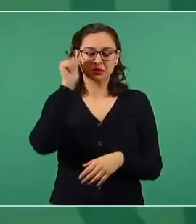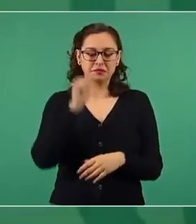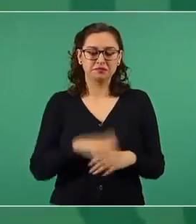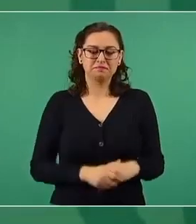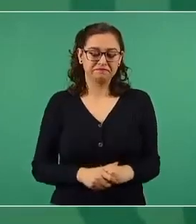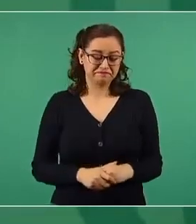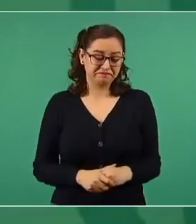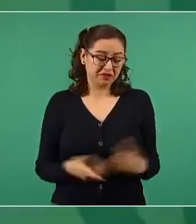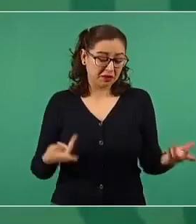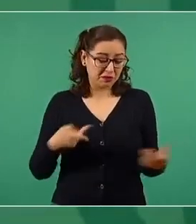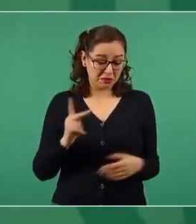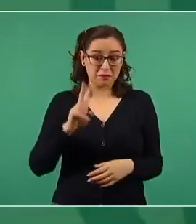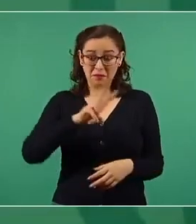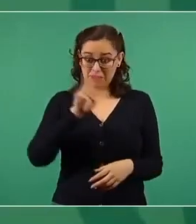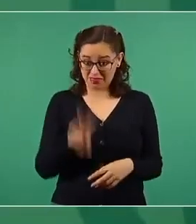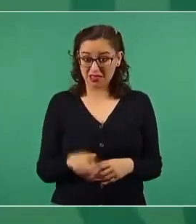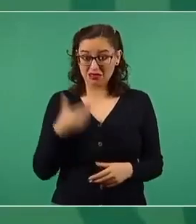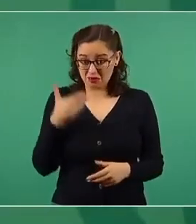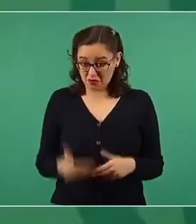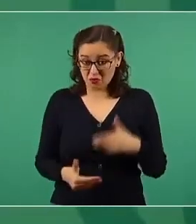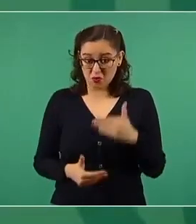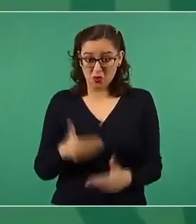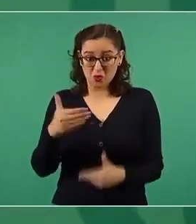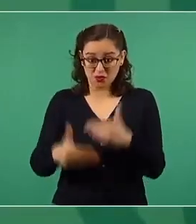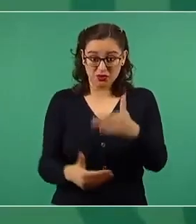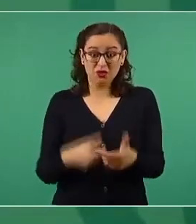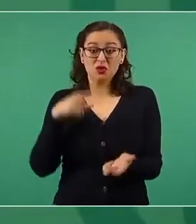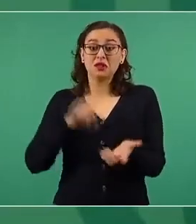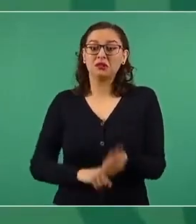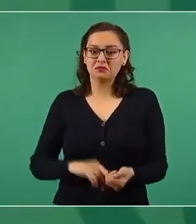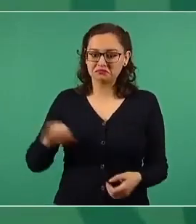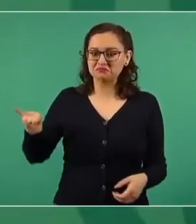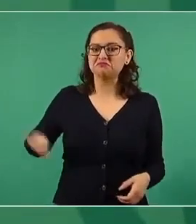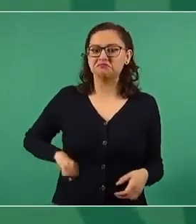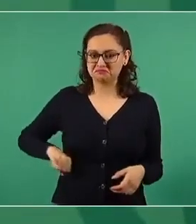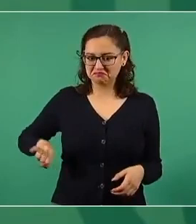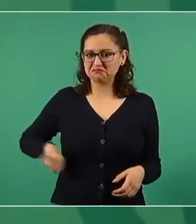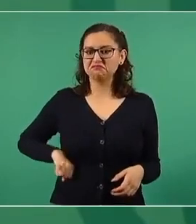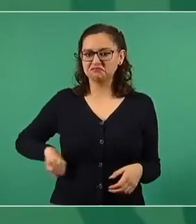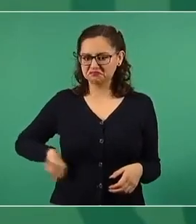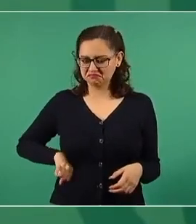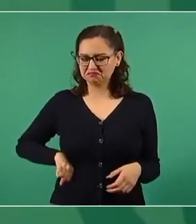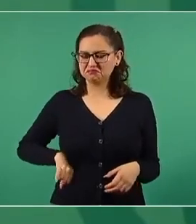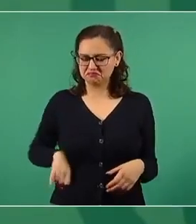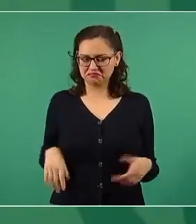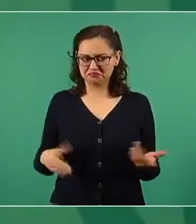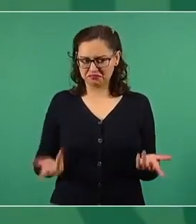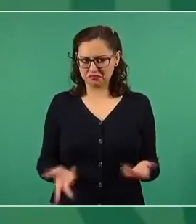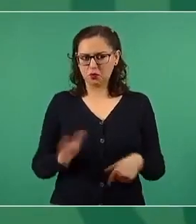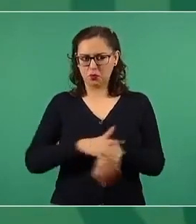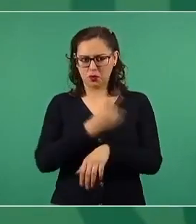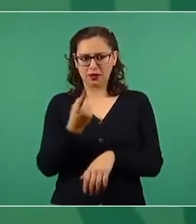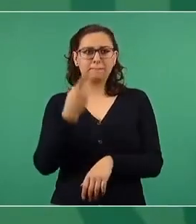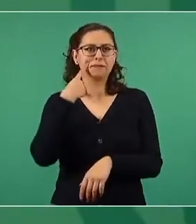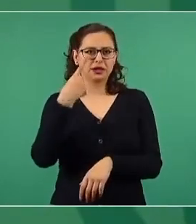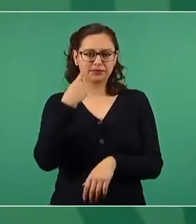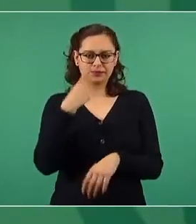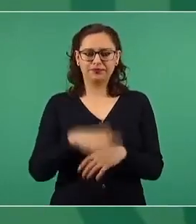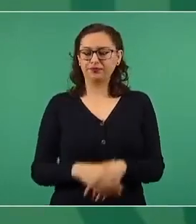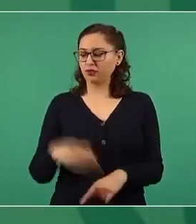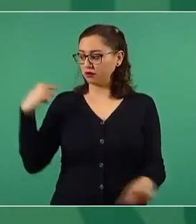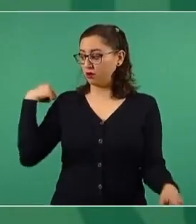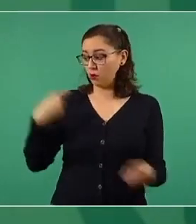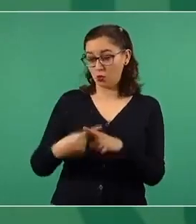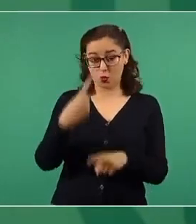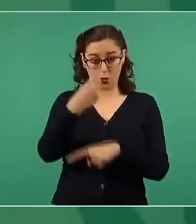El que enfrentamos la pandemia, la estamos enfrentando, que fue una cosa